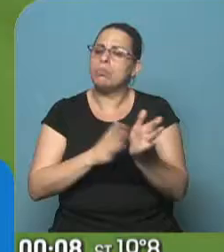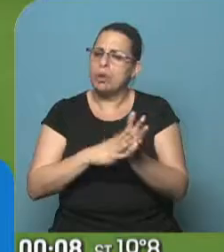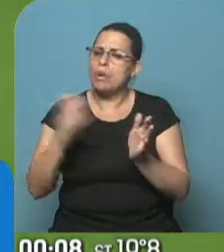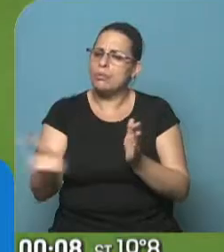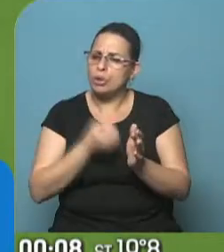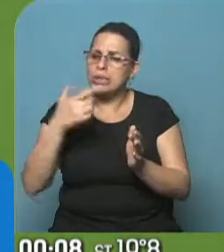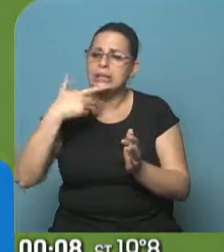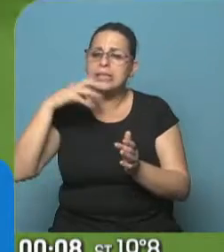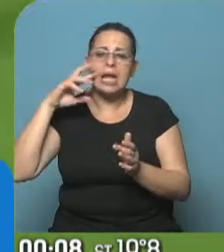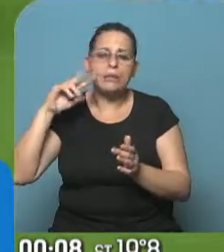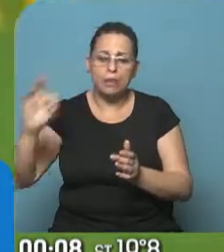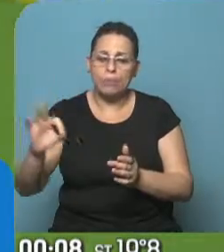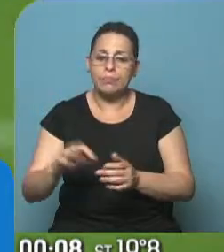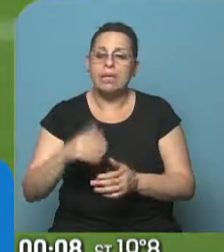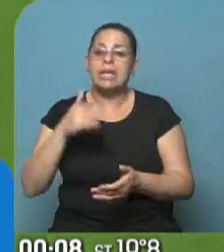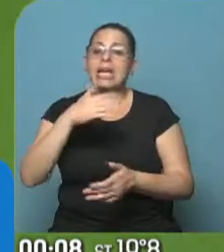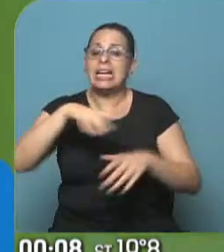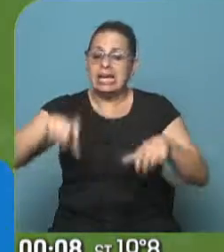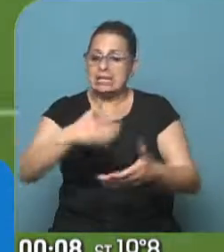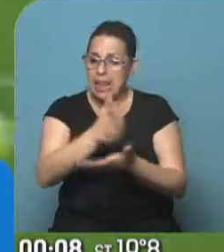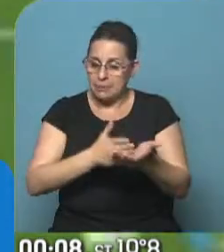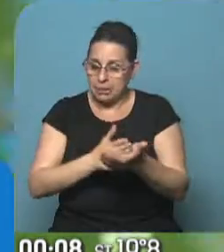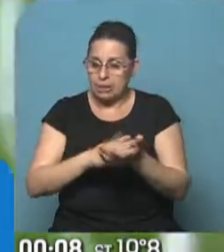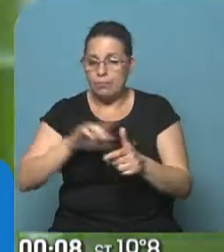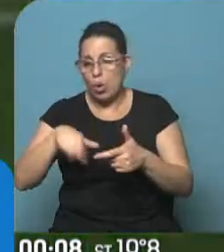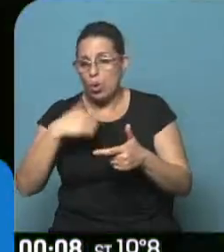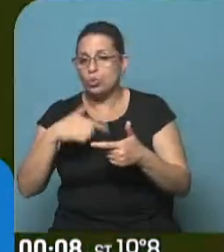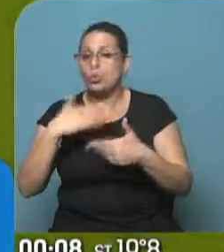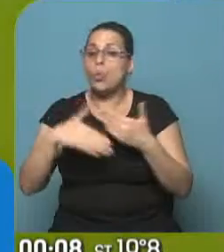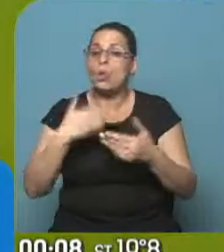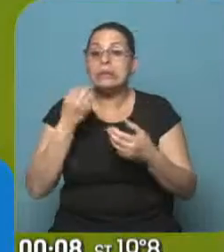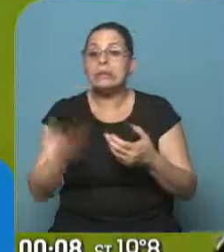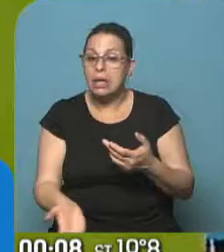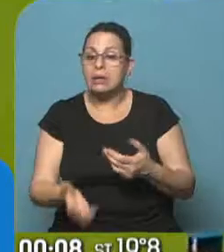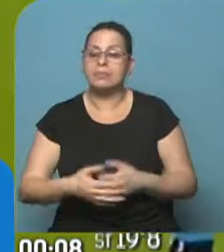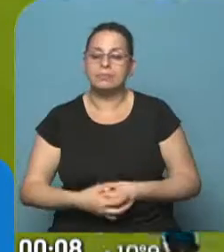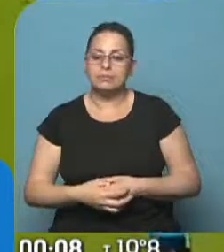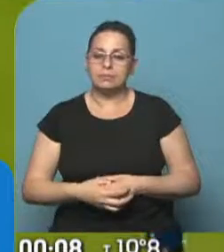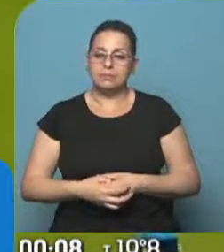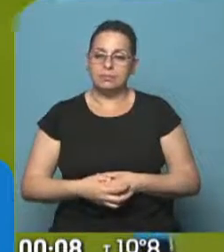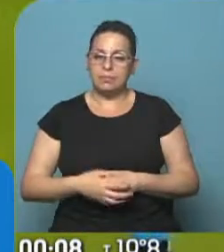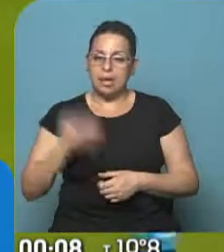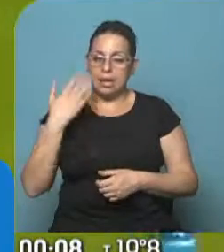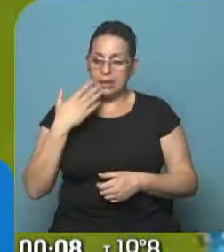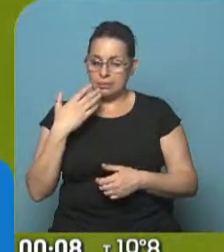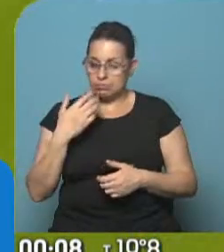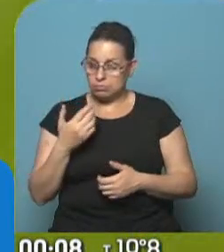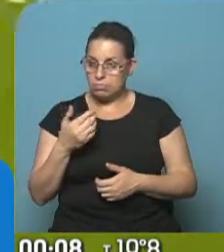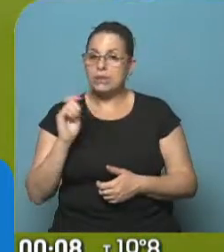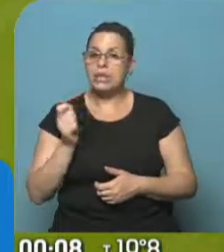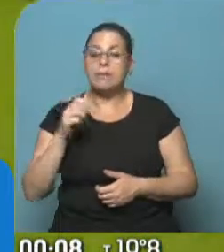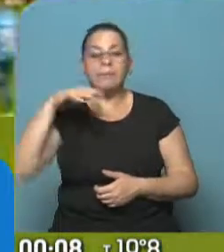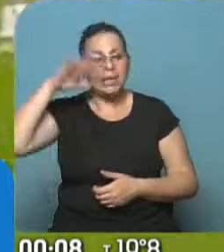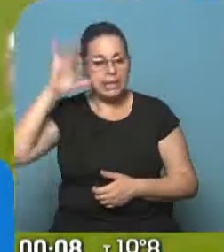para Salvio, en la mitad de la cancha. Otro lugar que está en juego, pero que ha ganado protagonismo, es